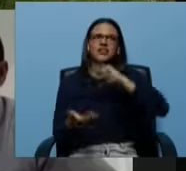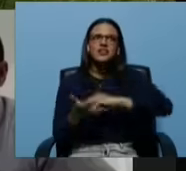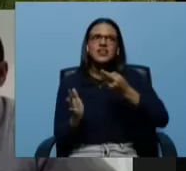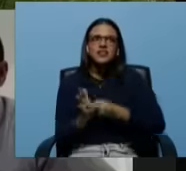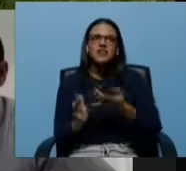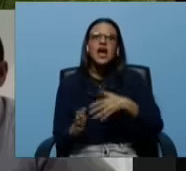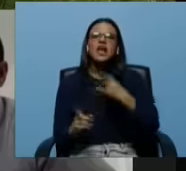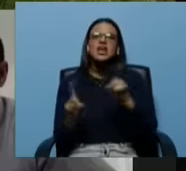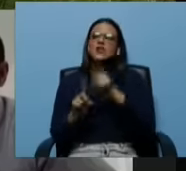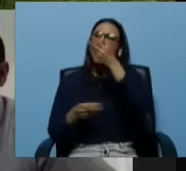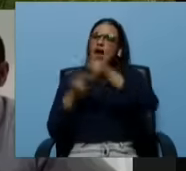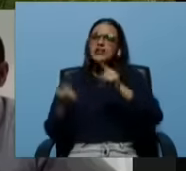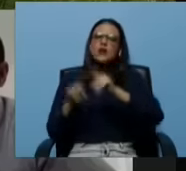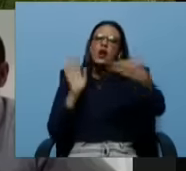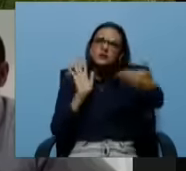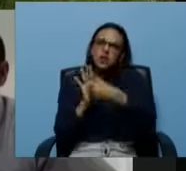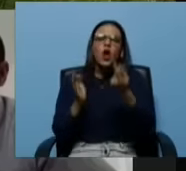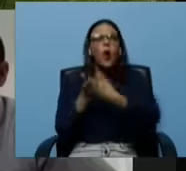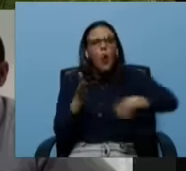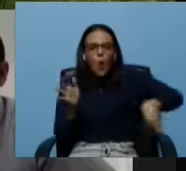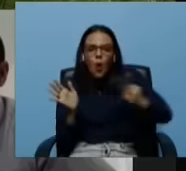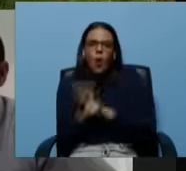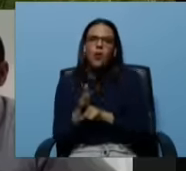pudiéramos decir, una embestida más.